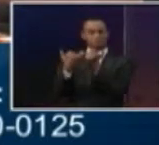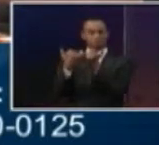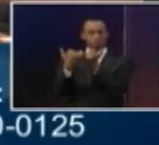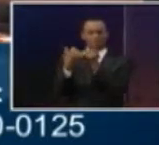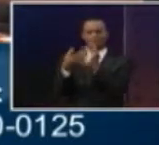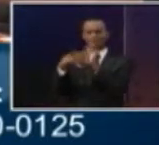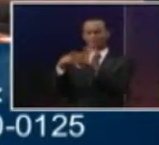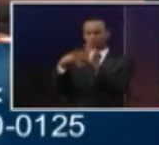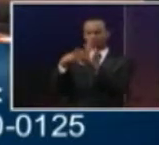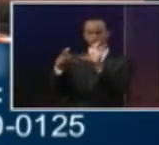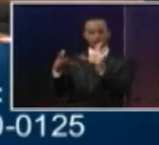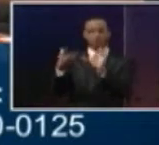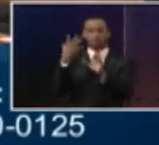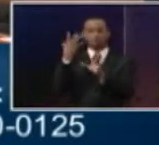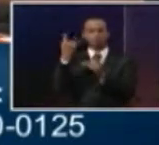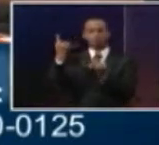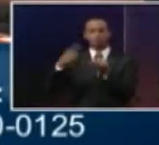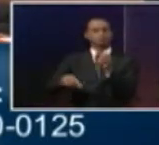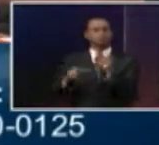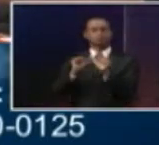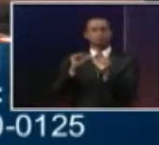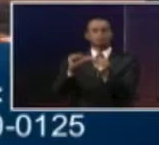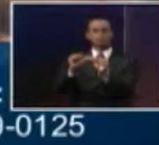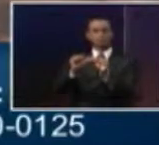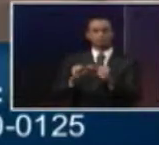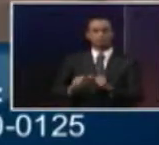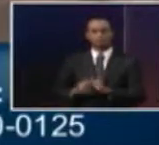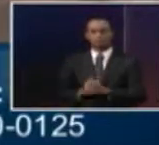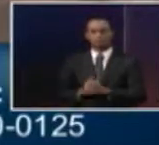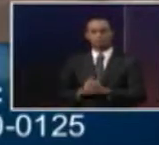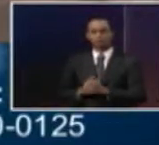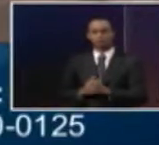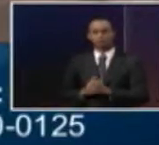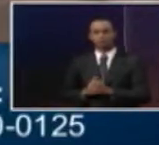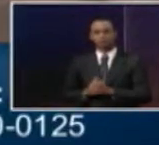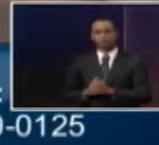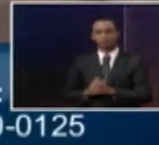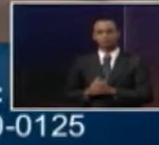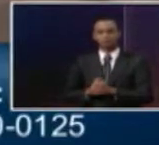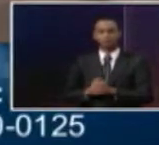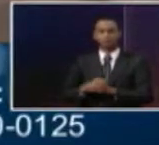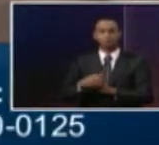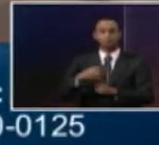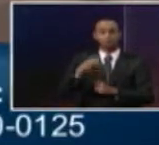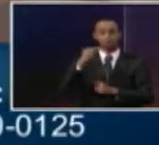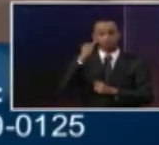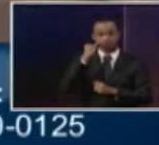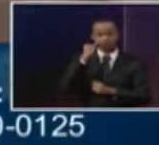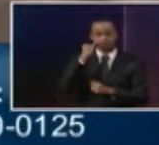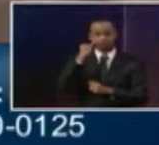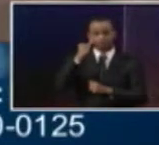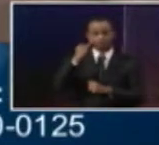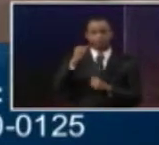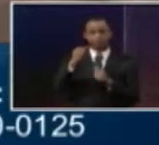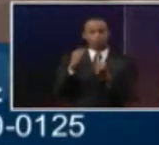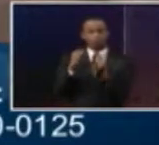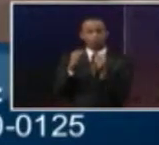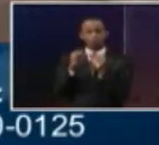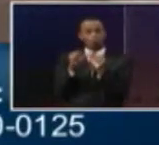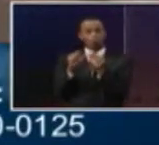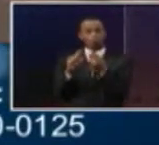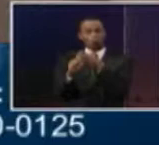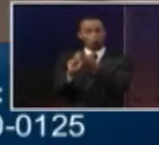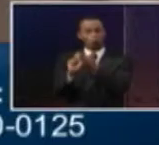porque ya no podía más. Pero sobre todo, si terminamos siendo amigos porque de una y